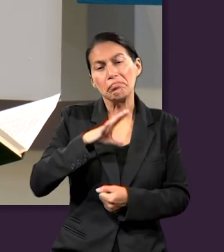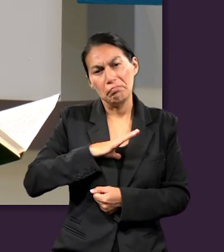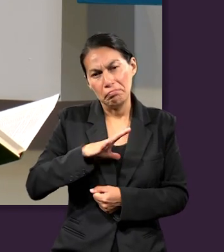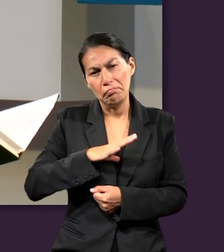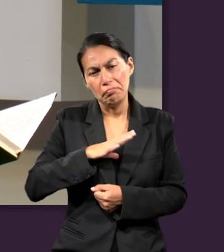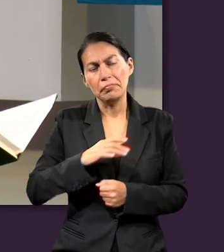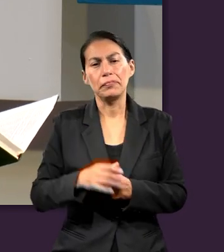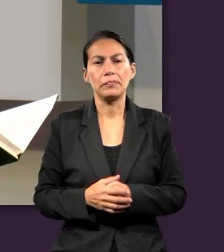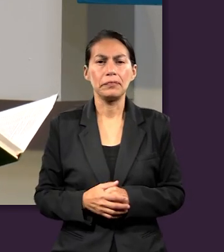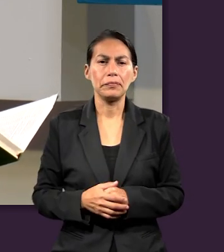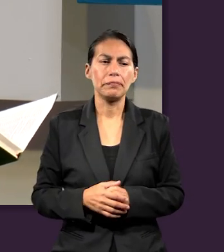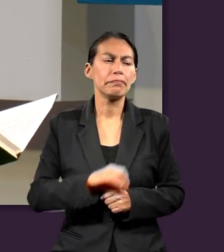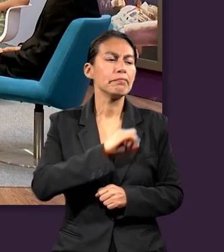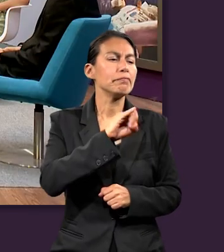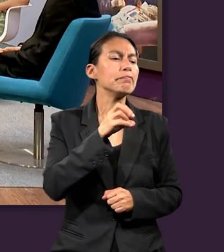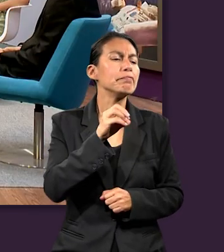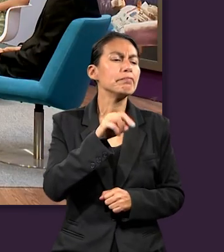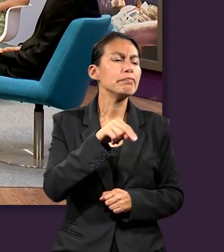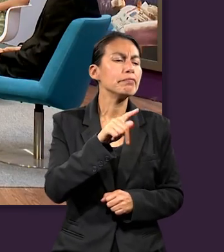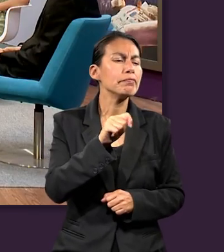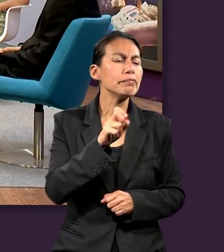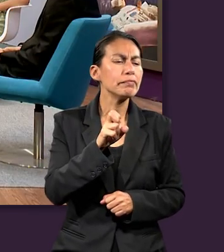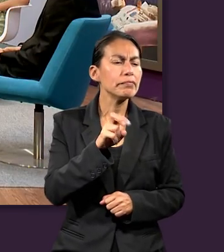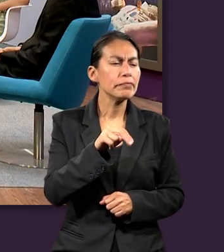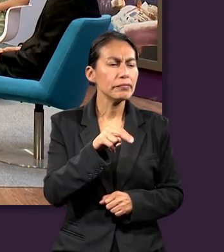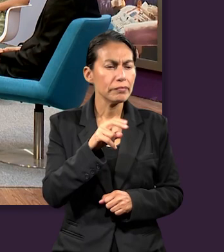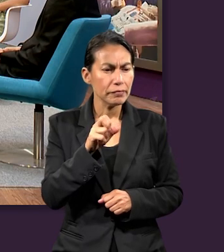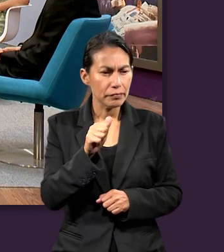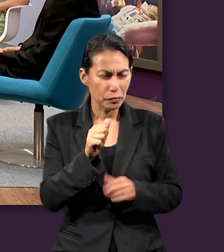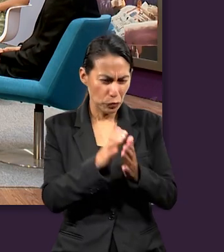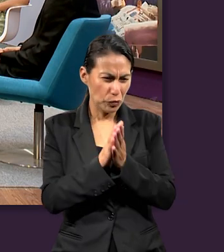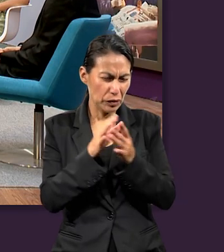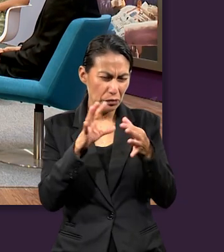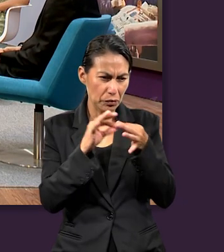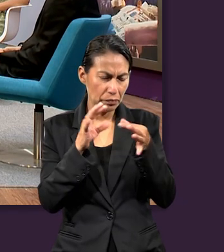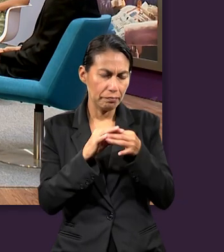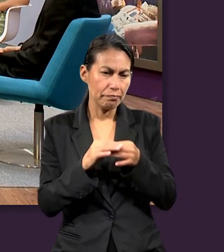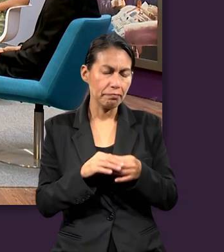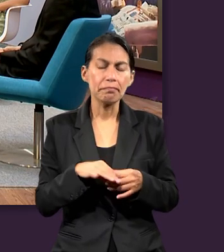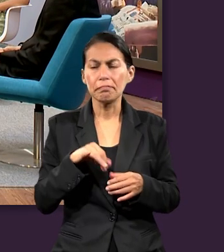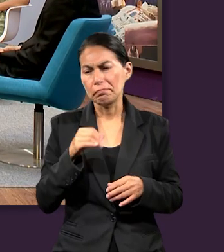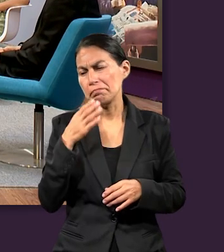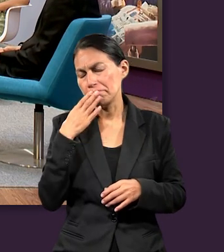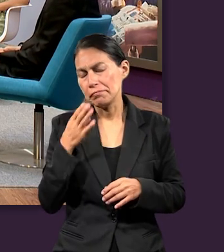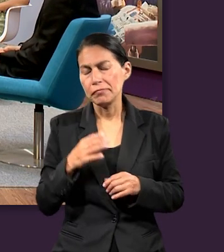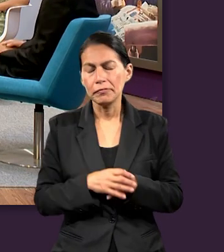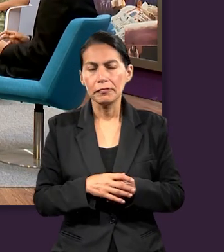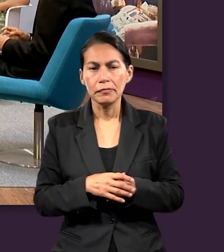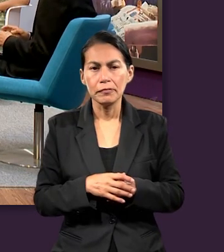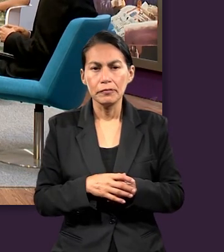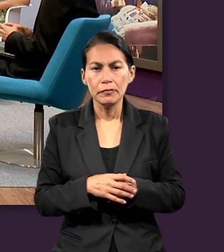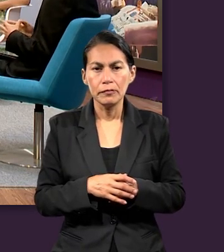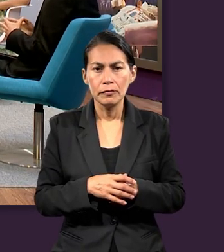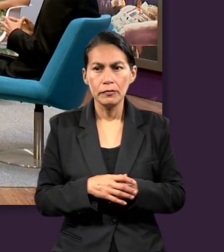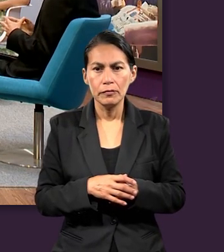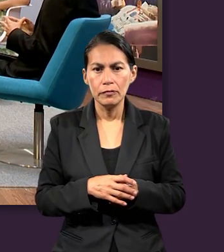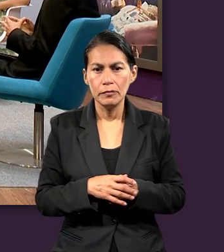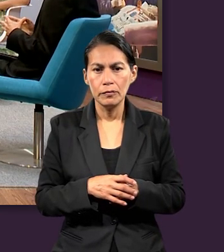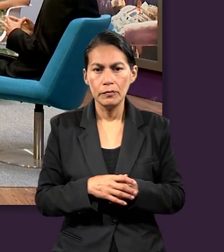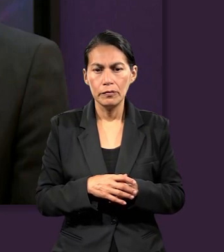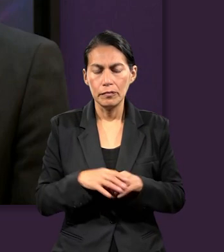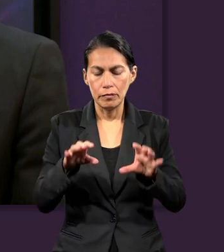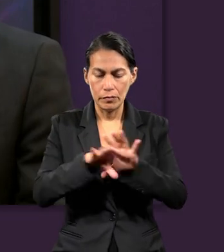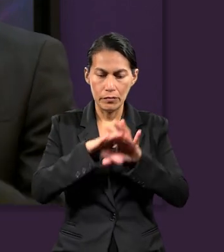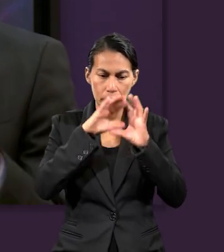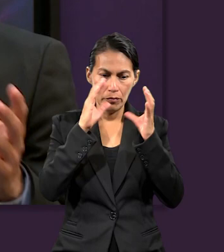un factor Jonathan hablo no más de esto muy bien este Bueno creo que